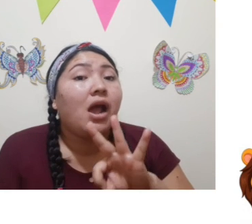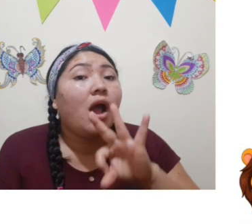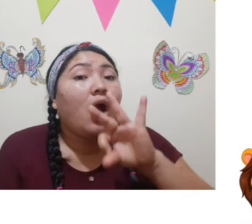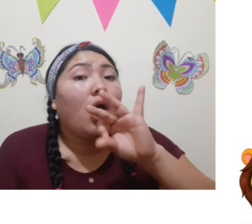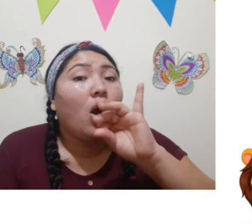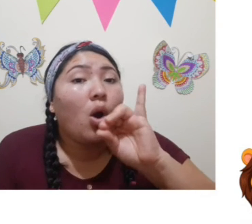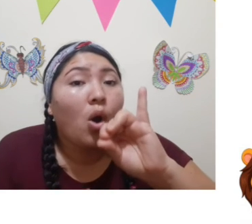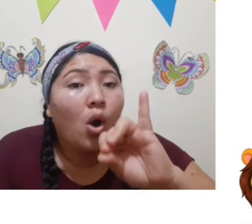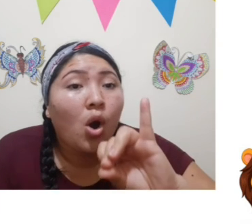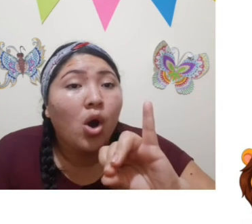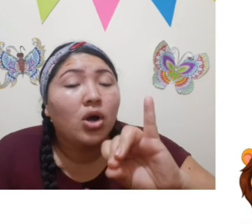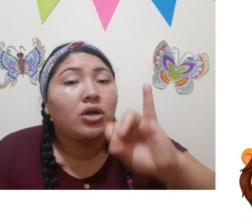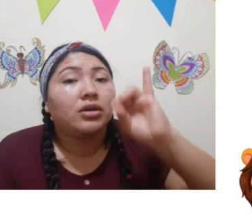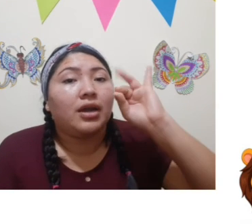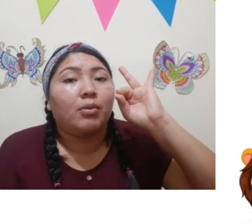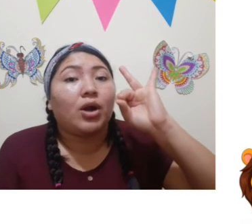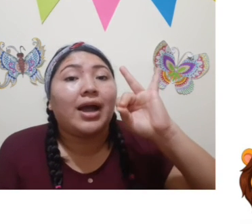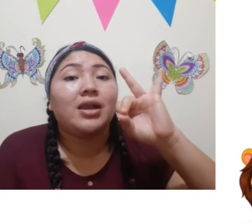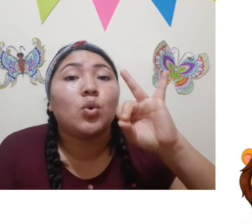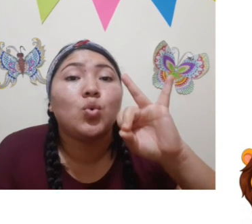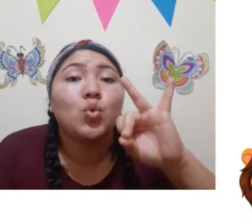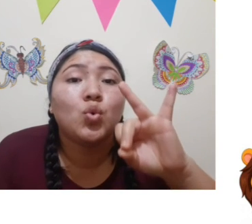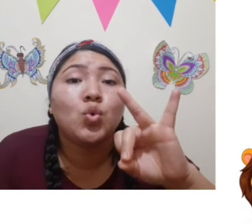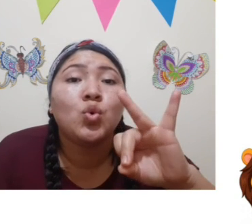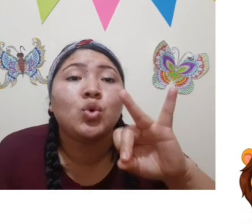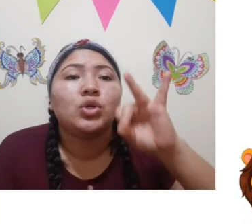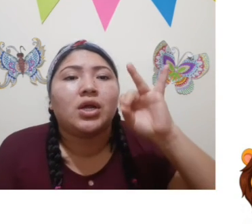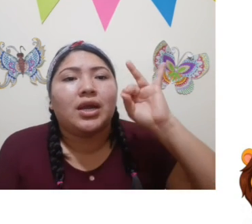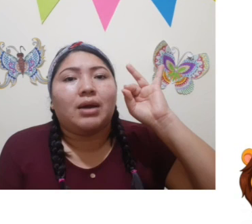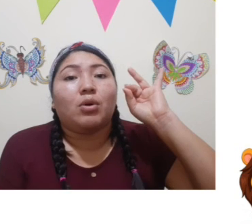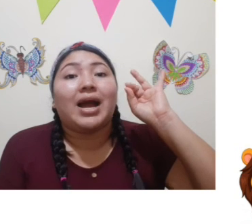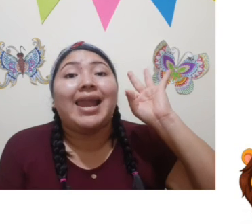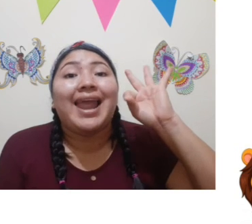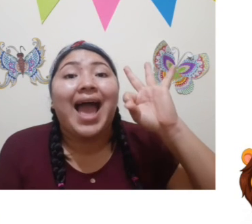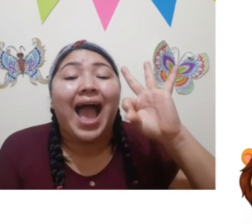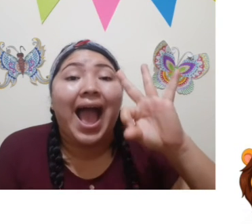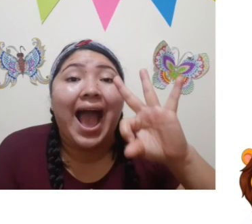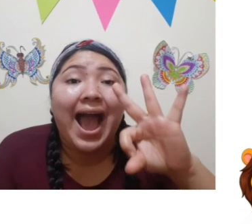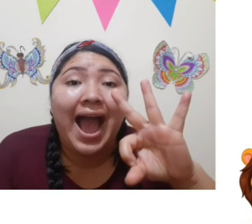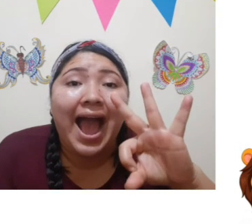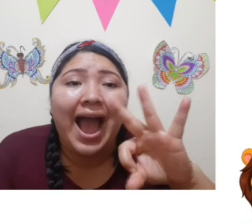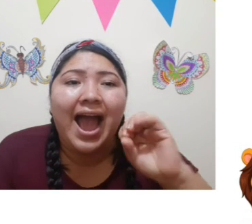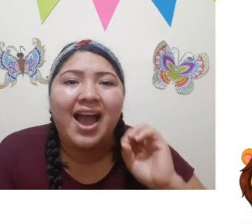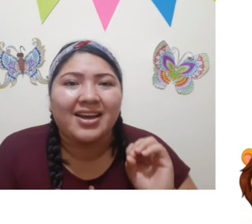vocal o la vocal o la vocal